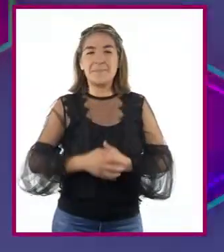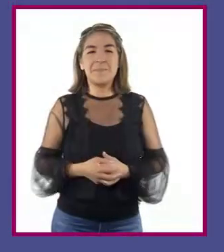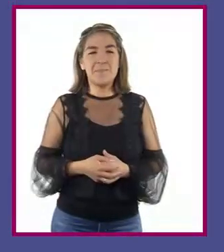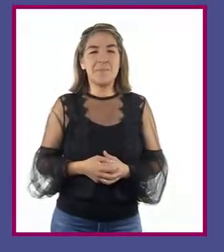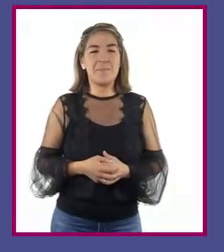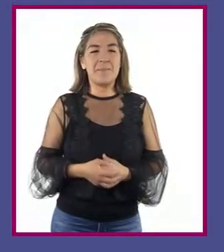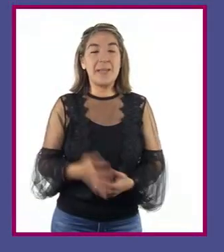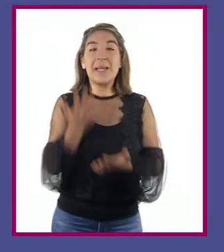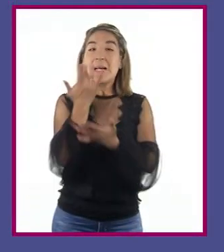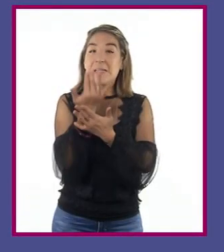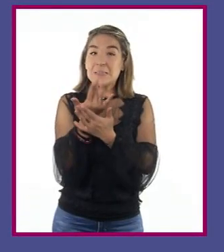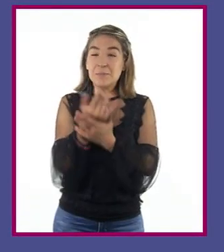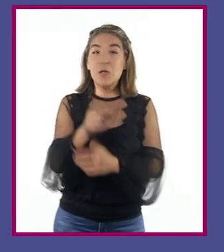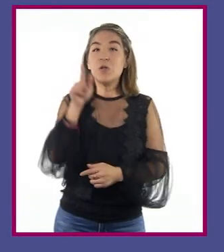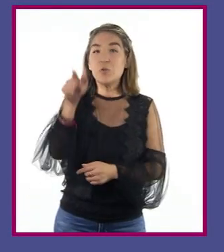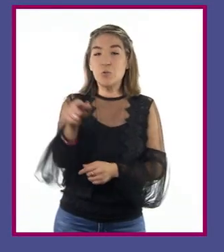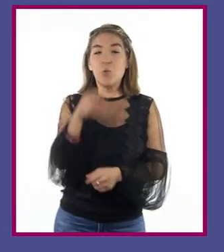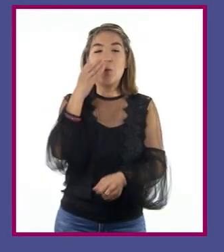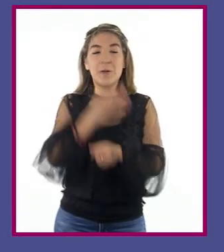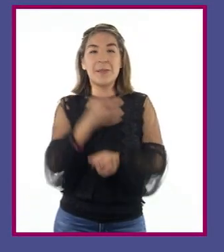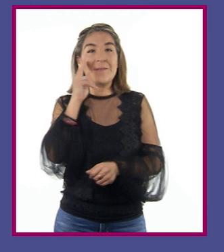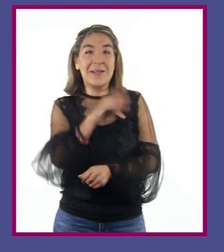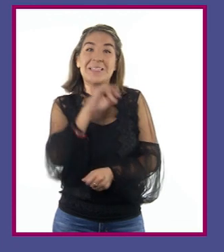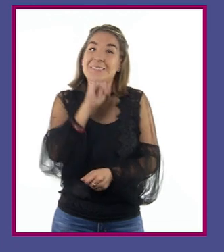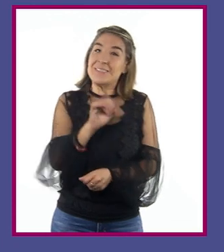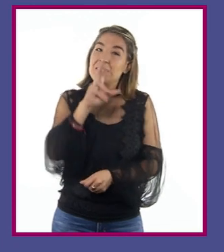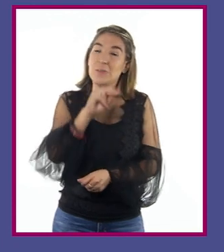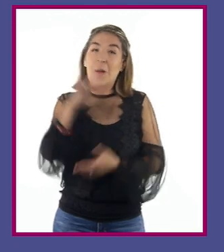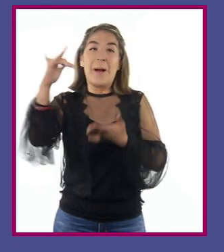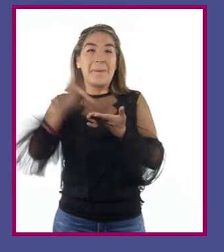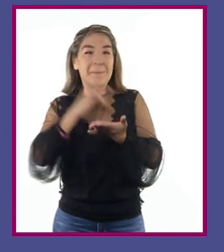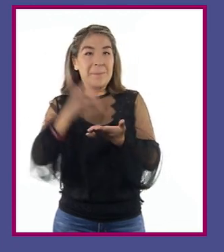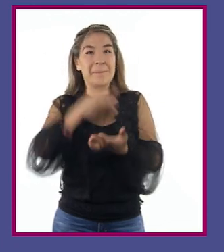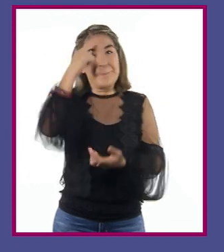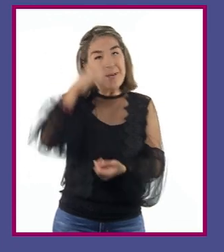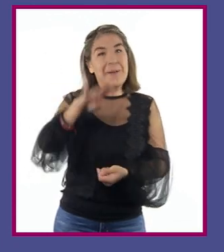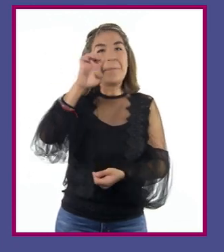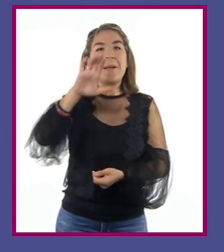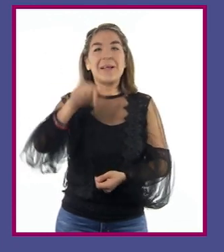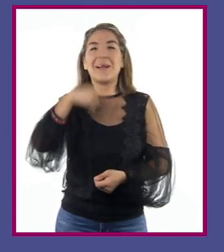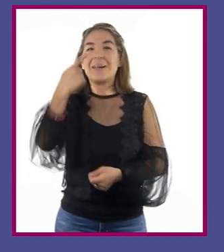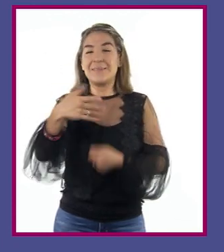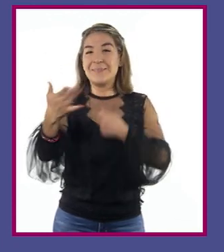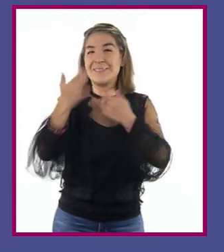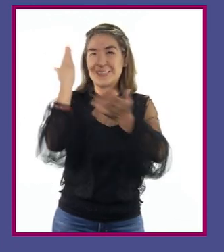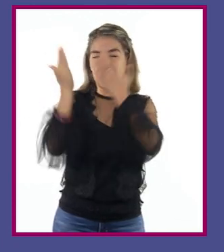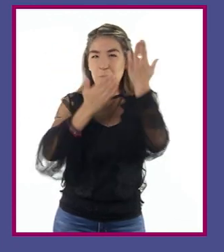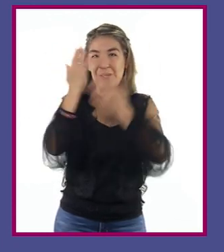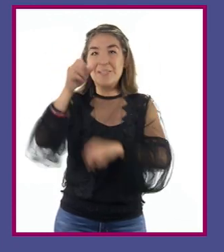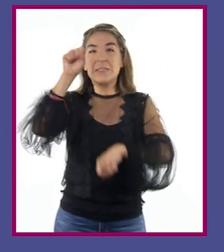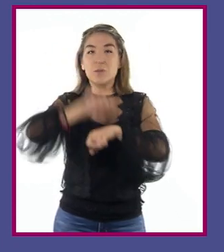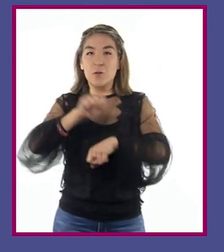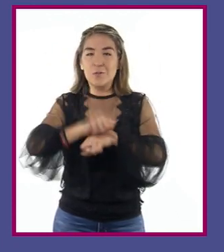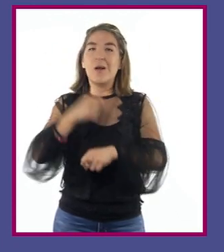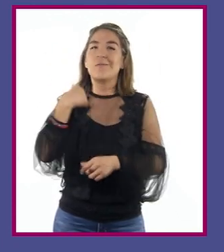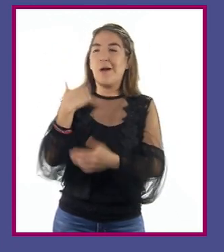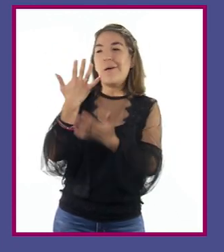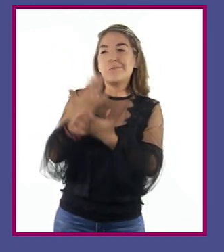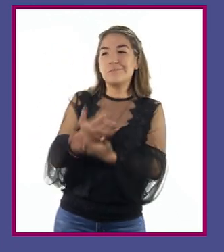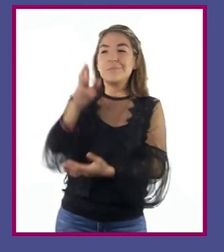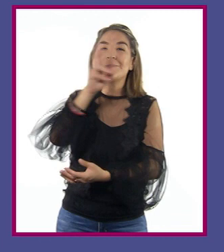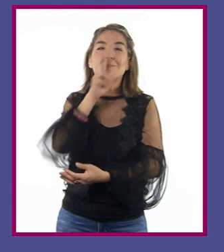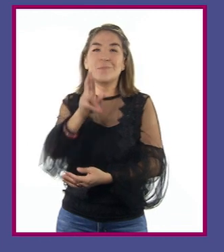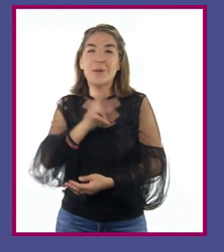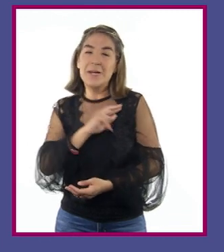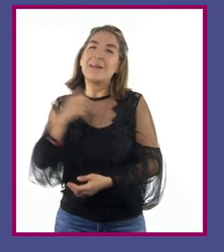En espera de verme beneficiado con la beca para estudiantes de secundaria, quedo de usted. No sin